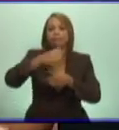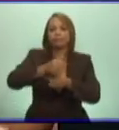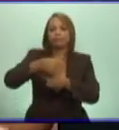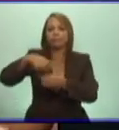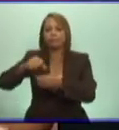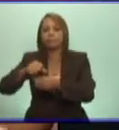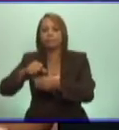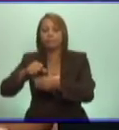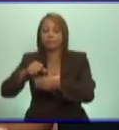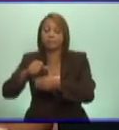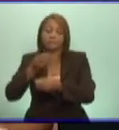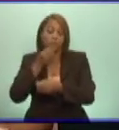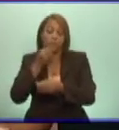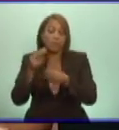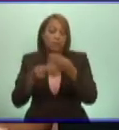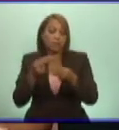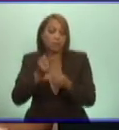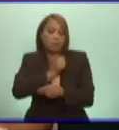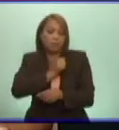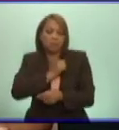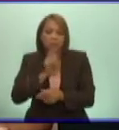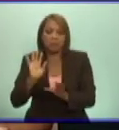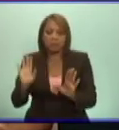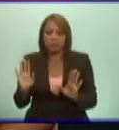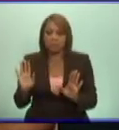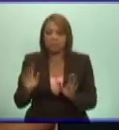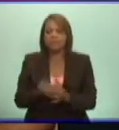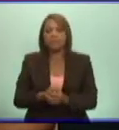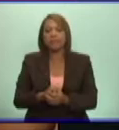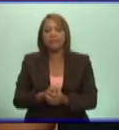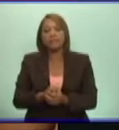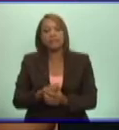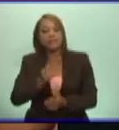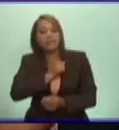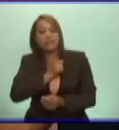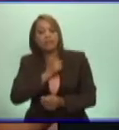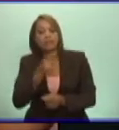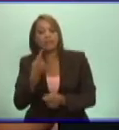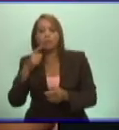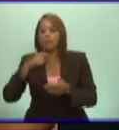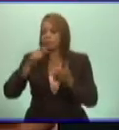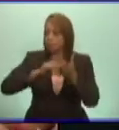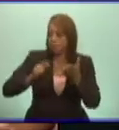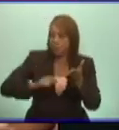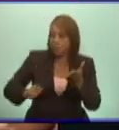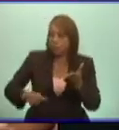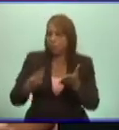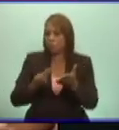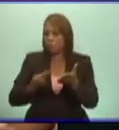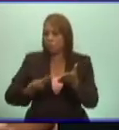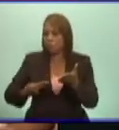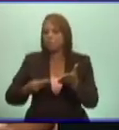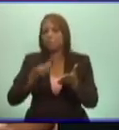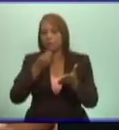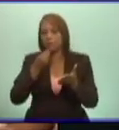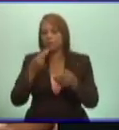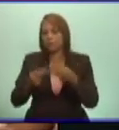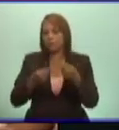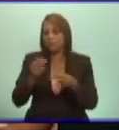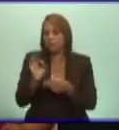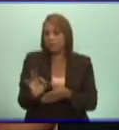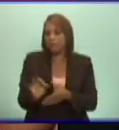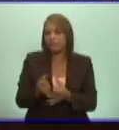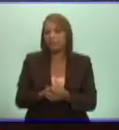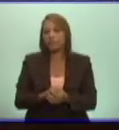propia creatividad del niño que ponerla en práctica. Si desean hacerlo a través de un dibujo, como explicó mi compañero en el encuentro anterior, lo pueden